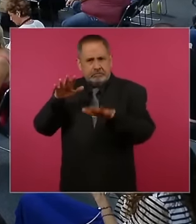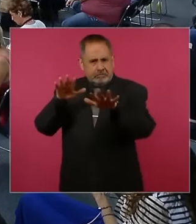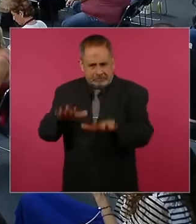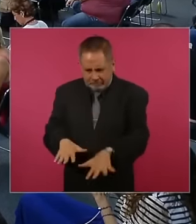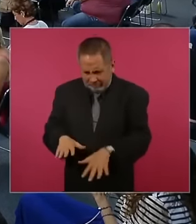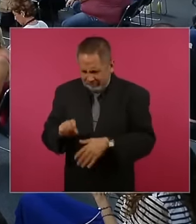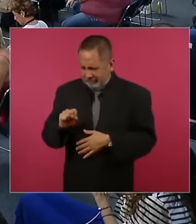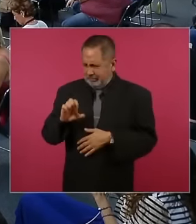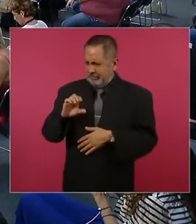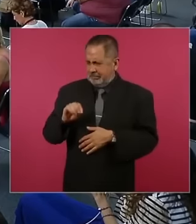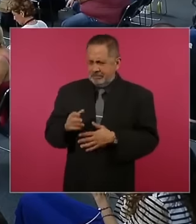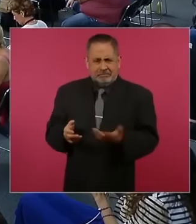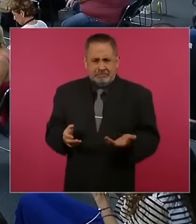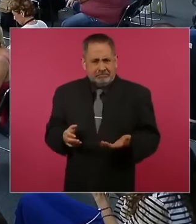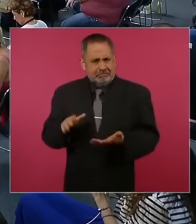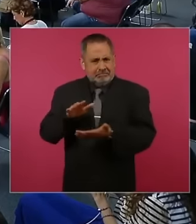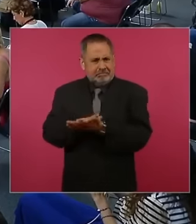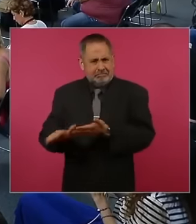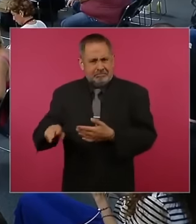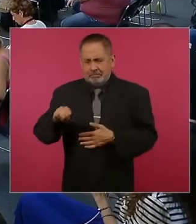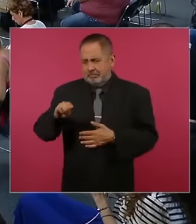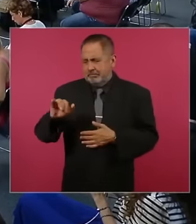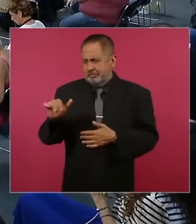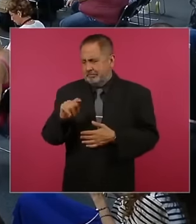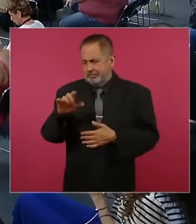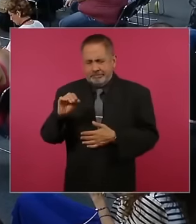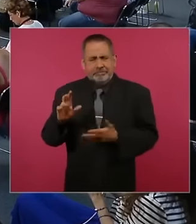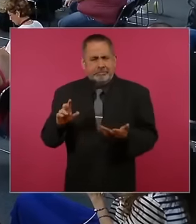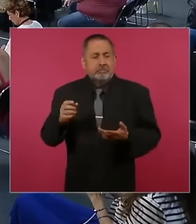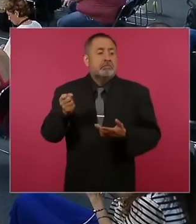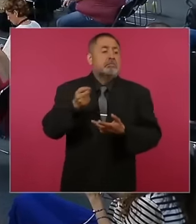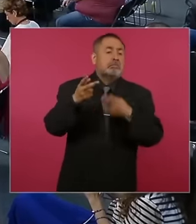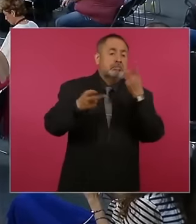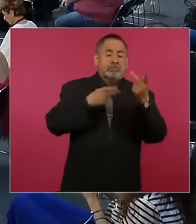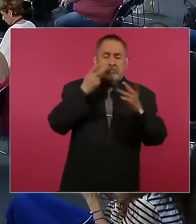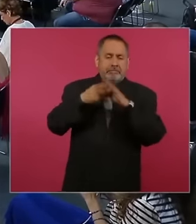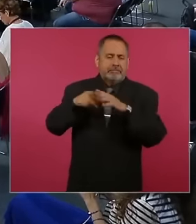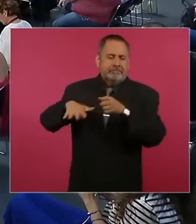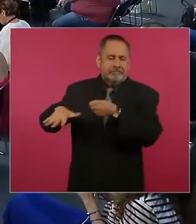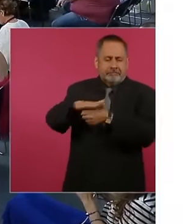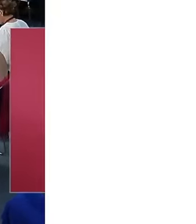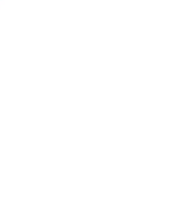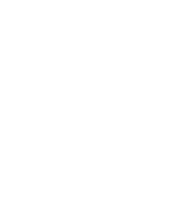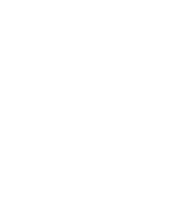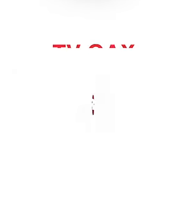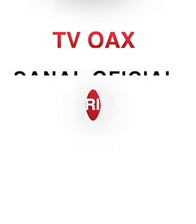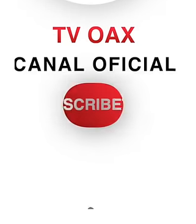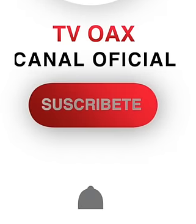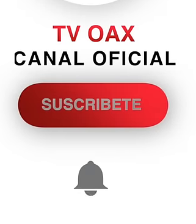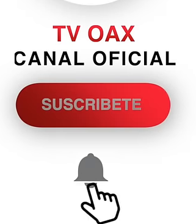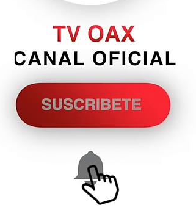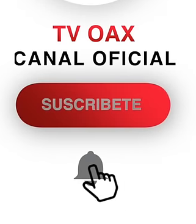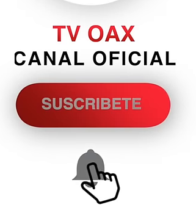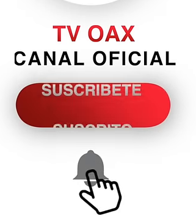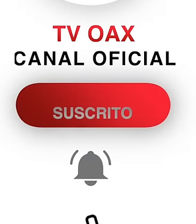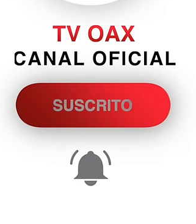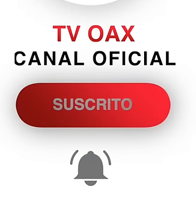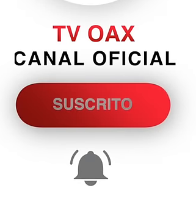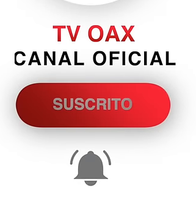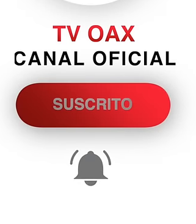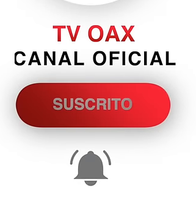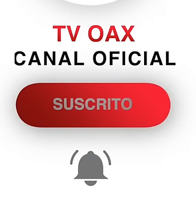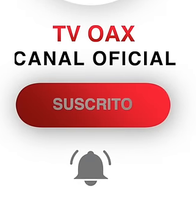permanece seco, se secó el río Mixteco, aunque muchos medios informativos de allá del estado de Puebla, Oaxaca y el